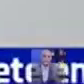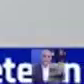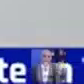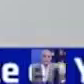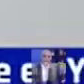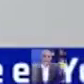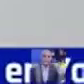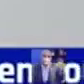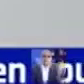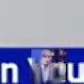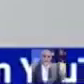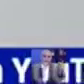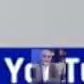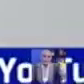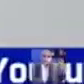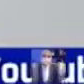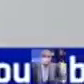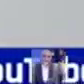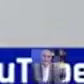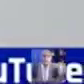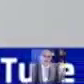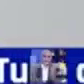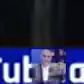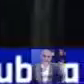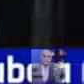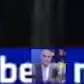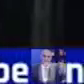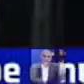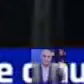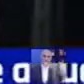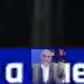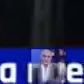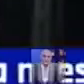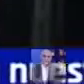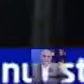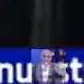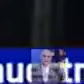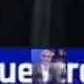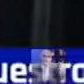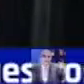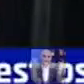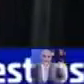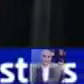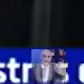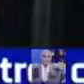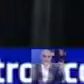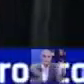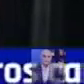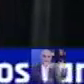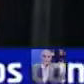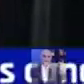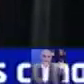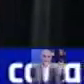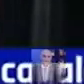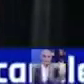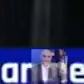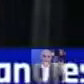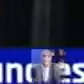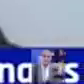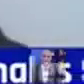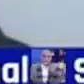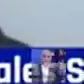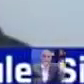Ricardo. Por eso digo que no es poca cosa lo que hoy el presidente lo diga en la mañanera otra vez con todas sus